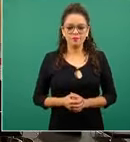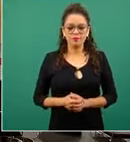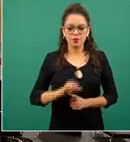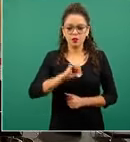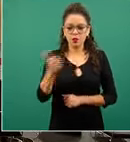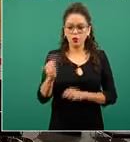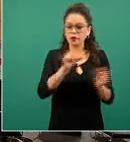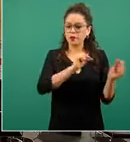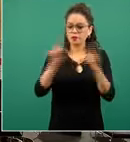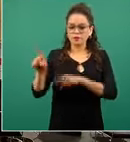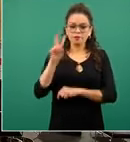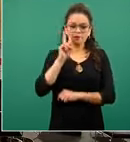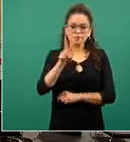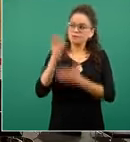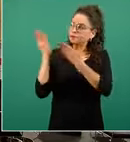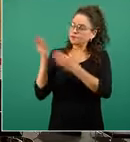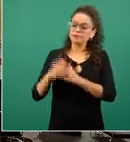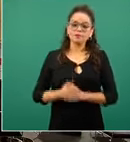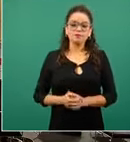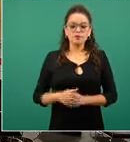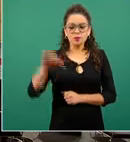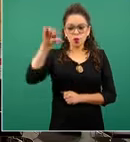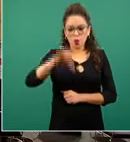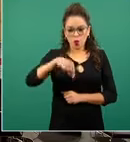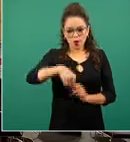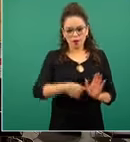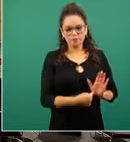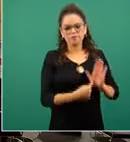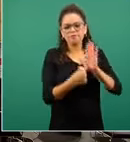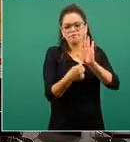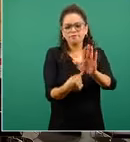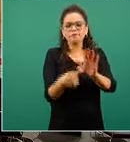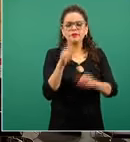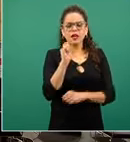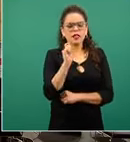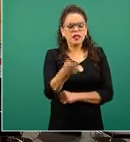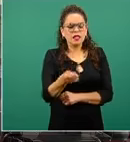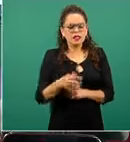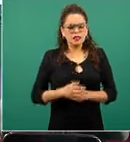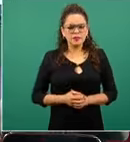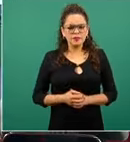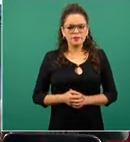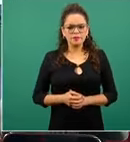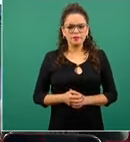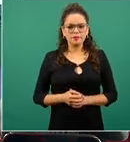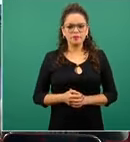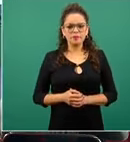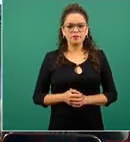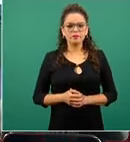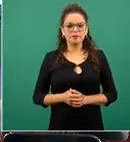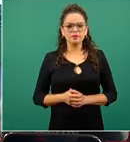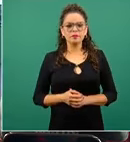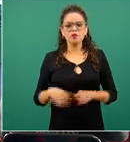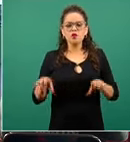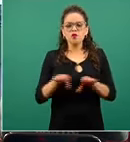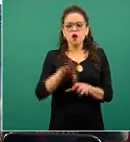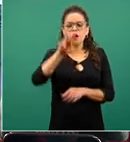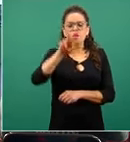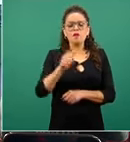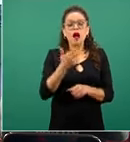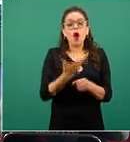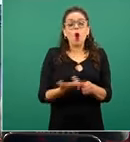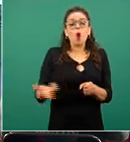diapositiva. El día de hoy queremos presentarles también el comportamiento de la hospitalización. En la